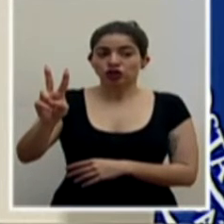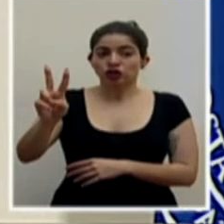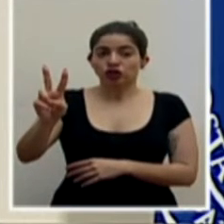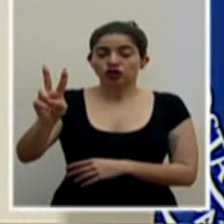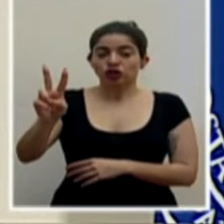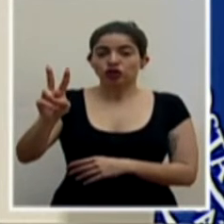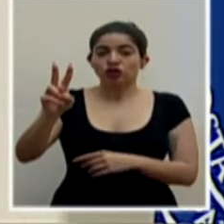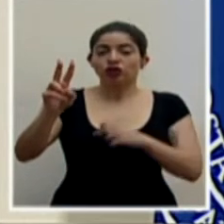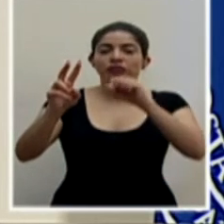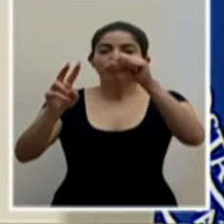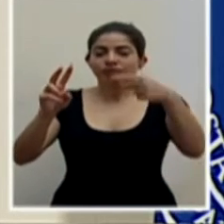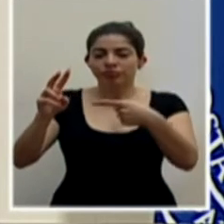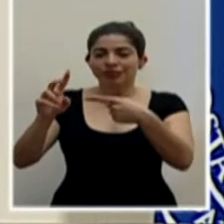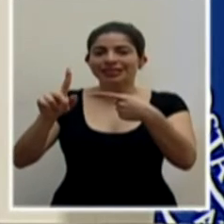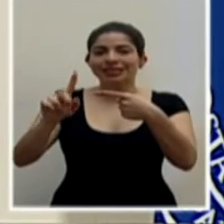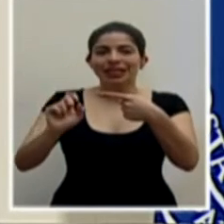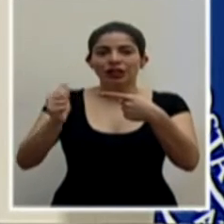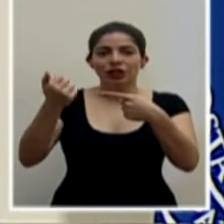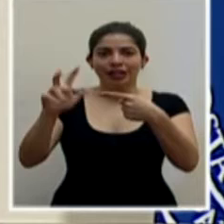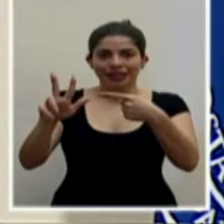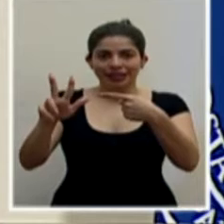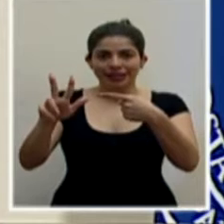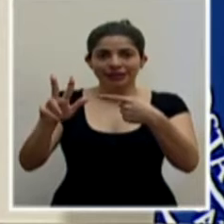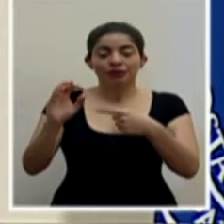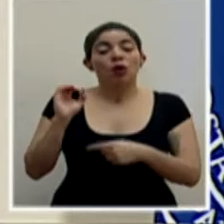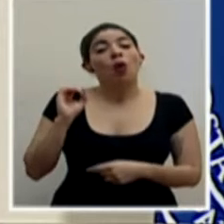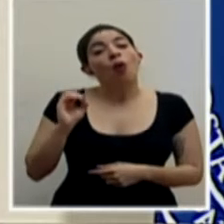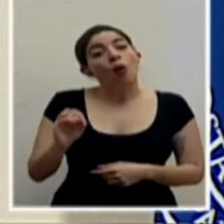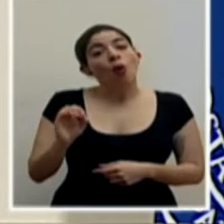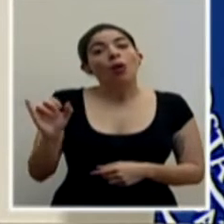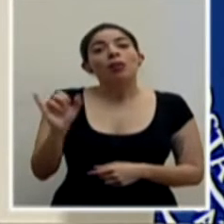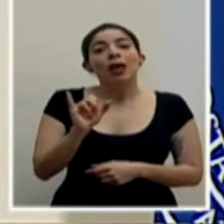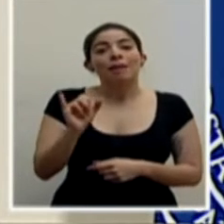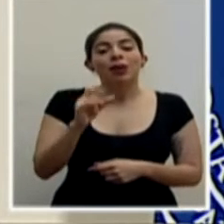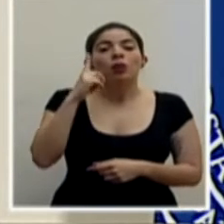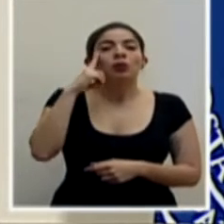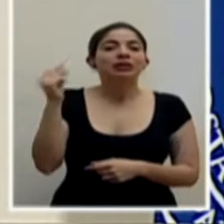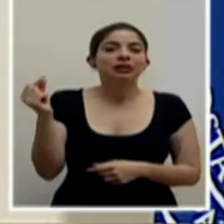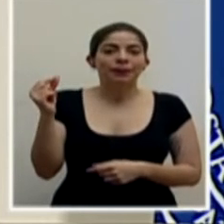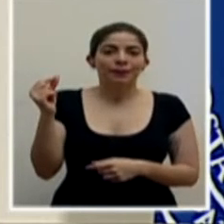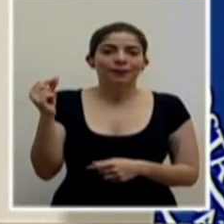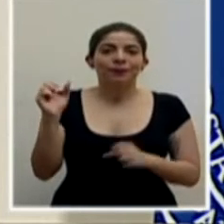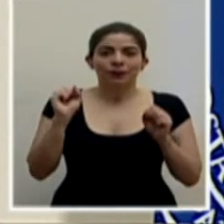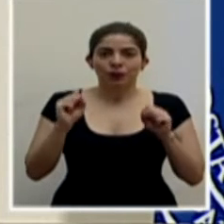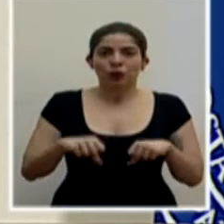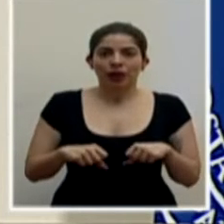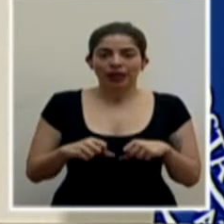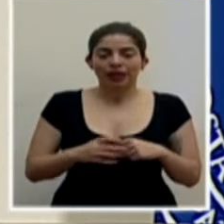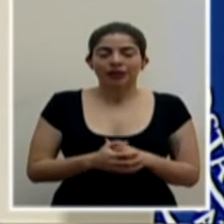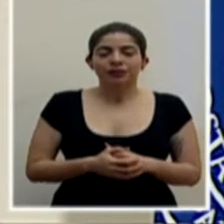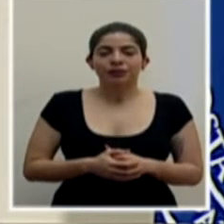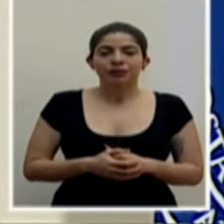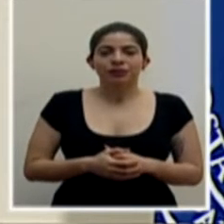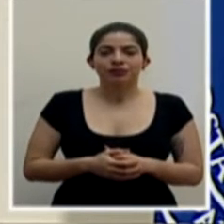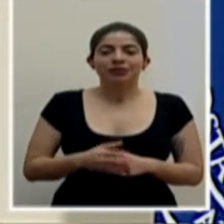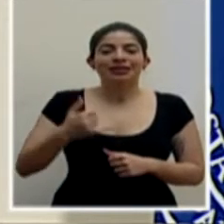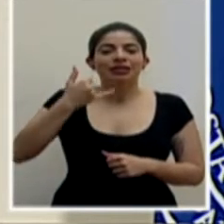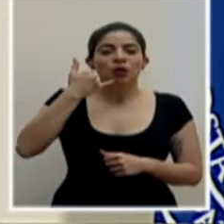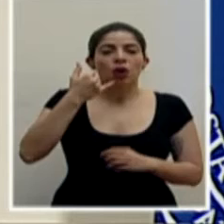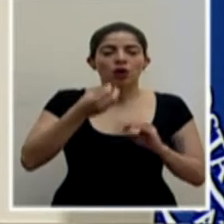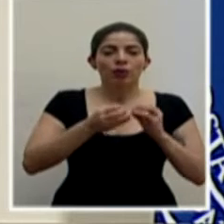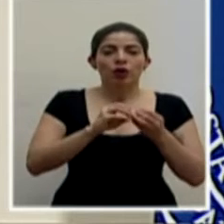52 extensión 113, o lo pueden hacer también por WhatsApp en el